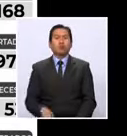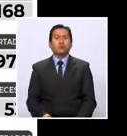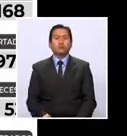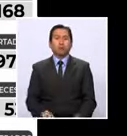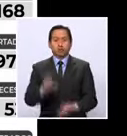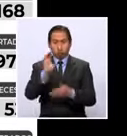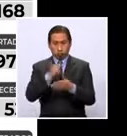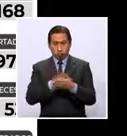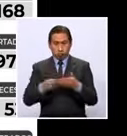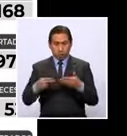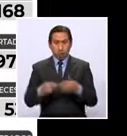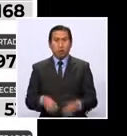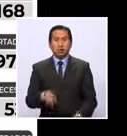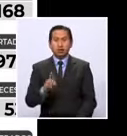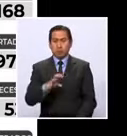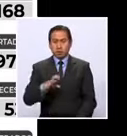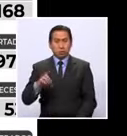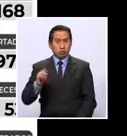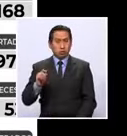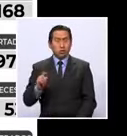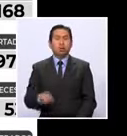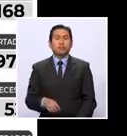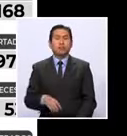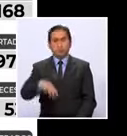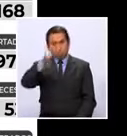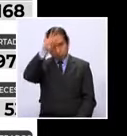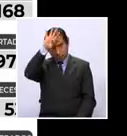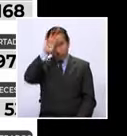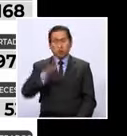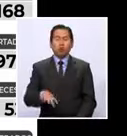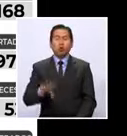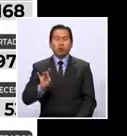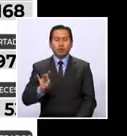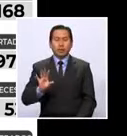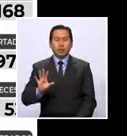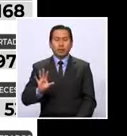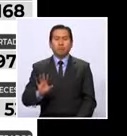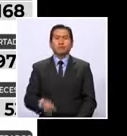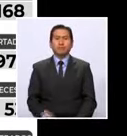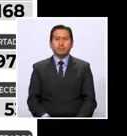chuquisaca 120 y beni 85